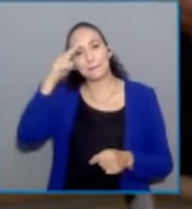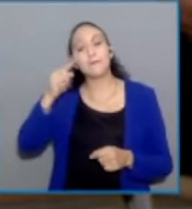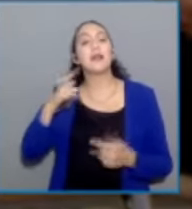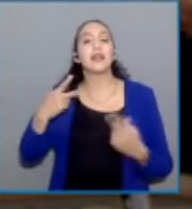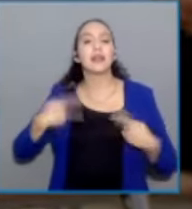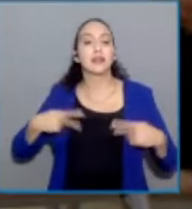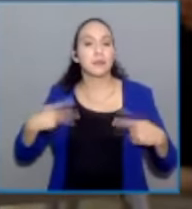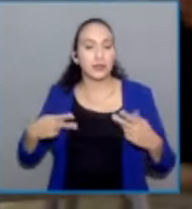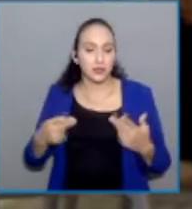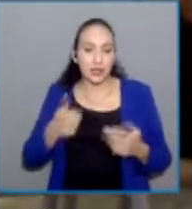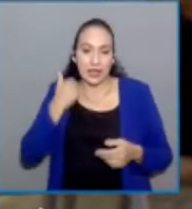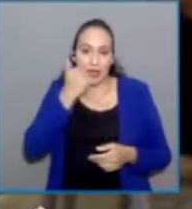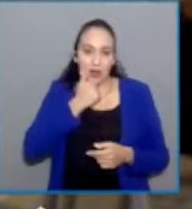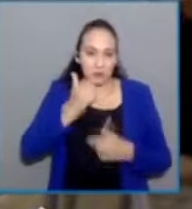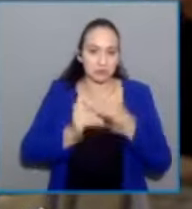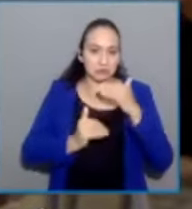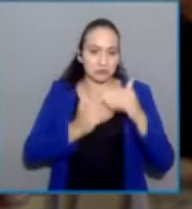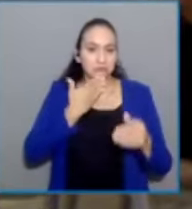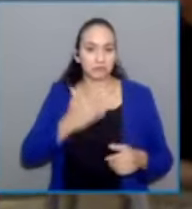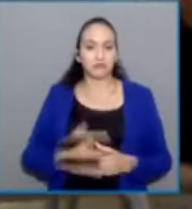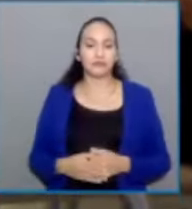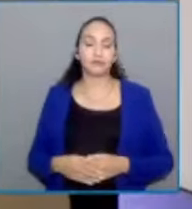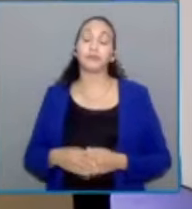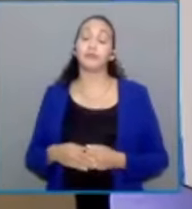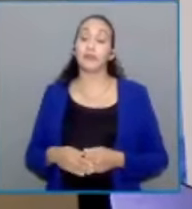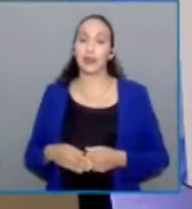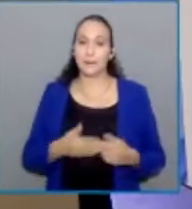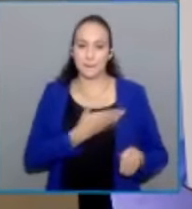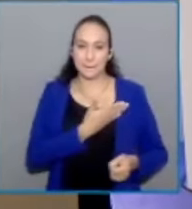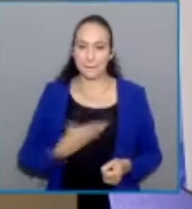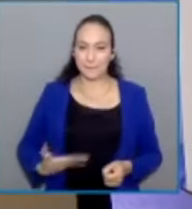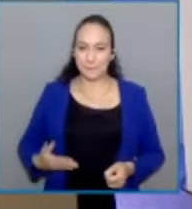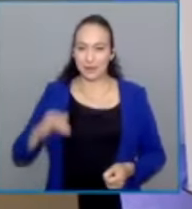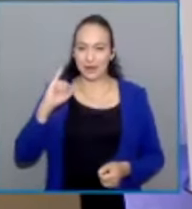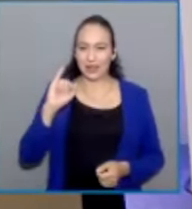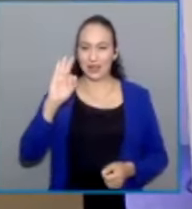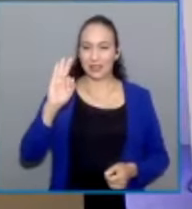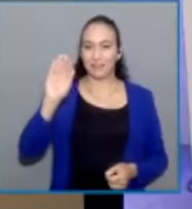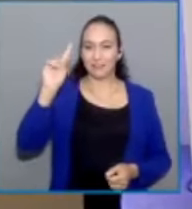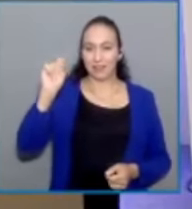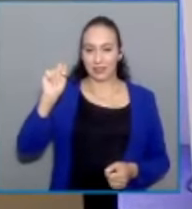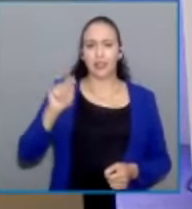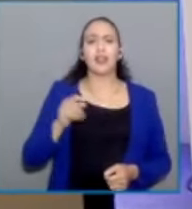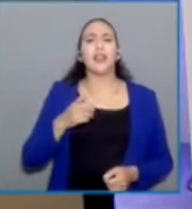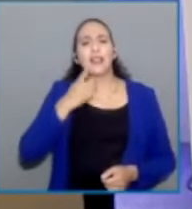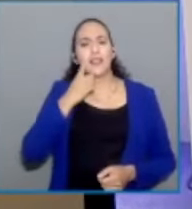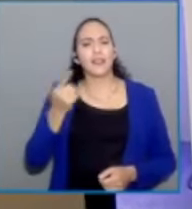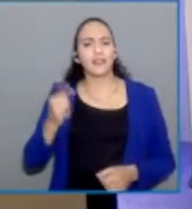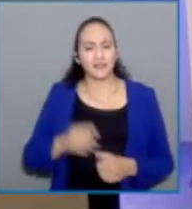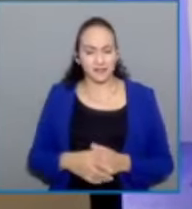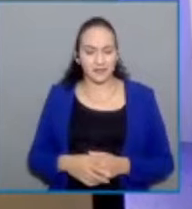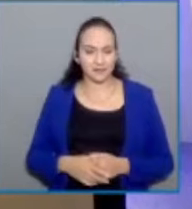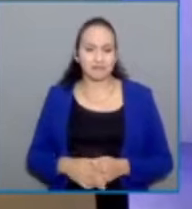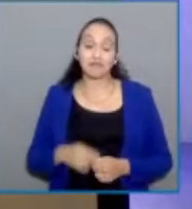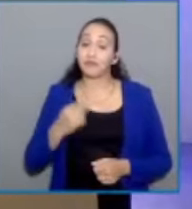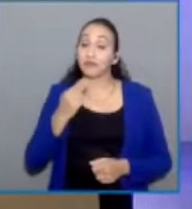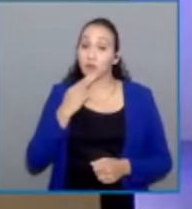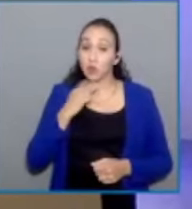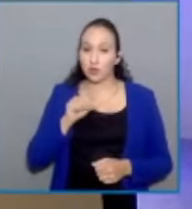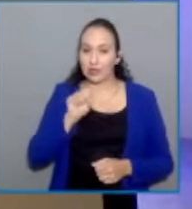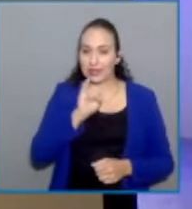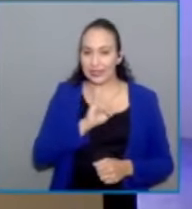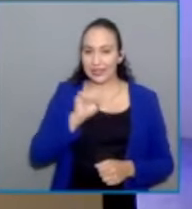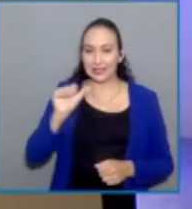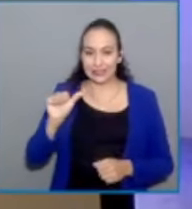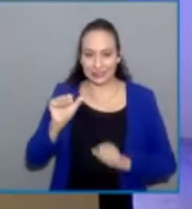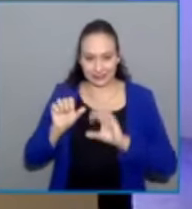el comisionado presidente del If Javier Juárez mógica sostuvo que la implementación de la Inteligencia artificial en el ámbito